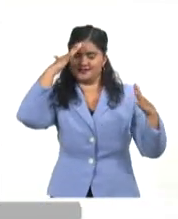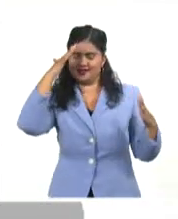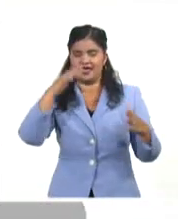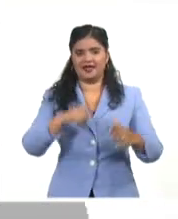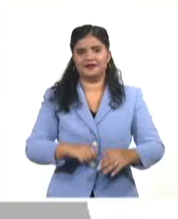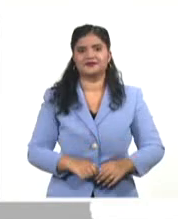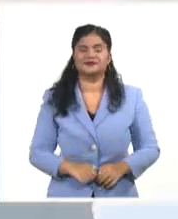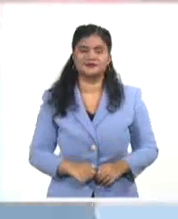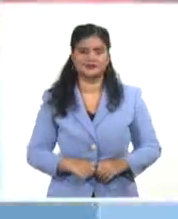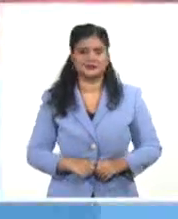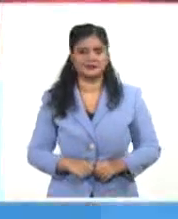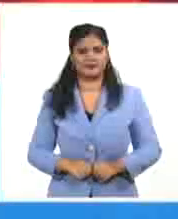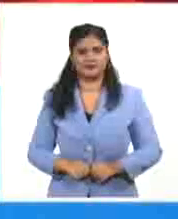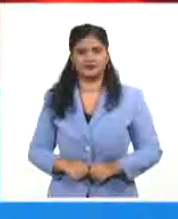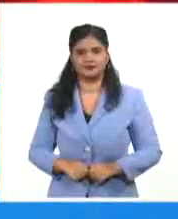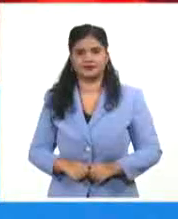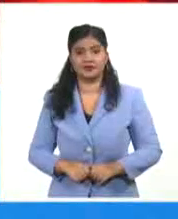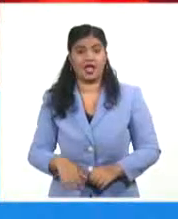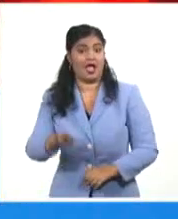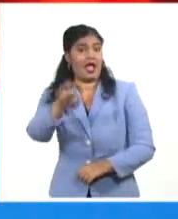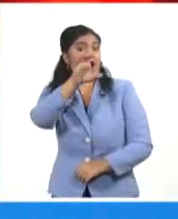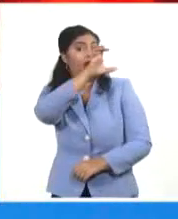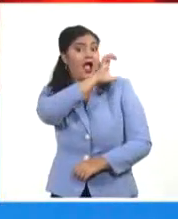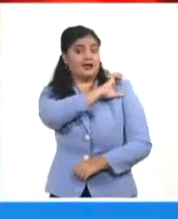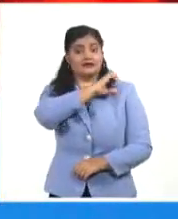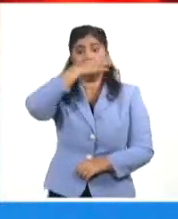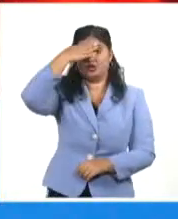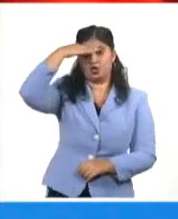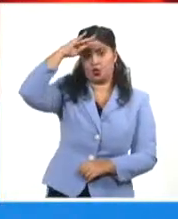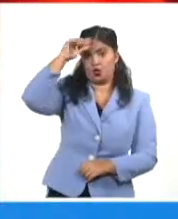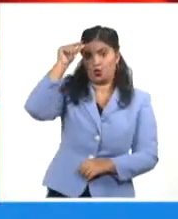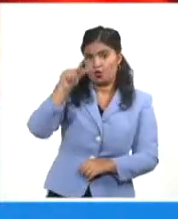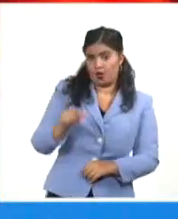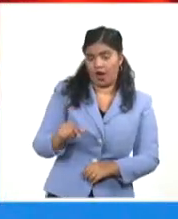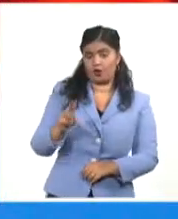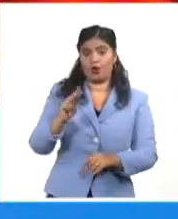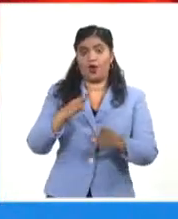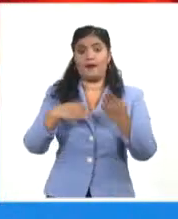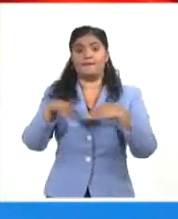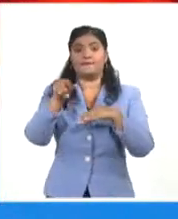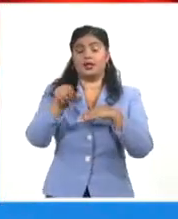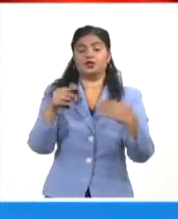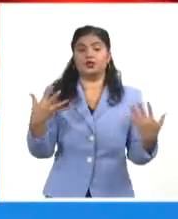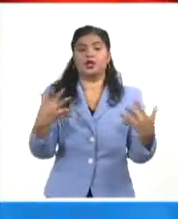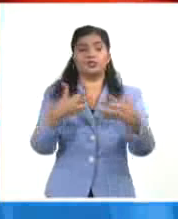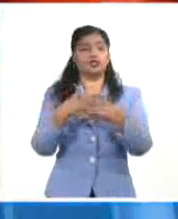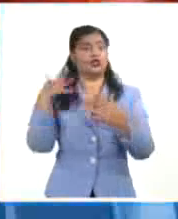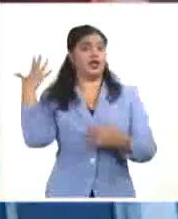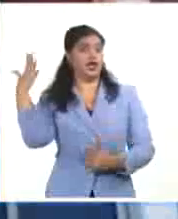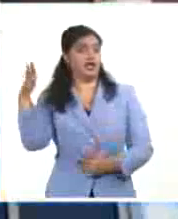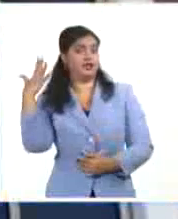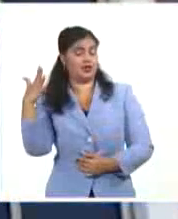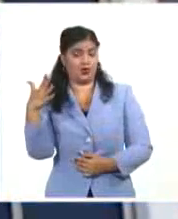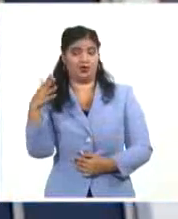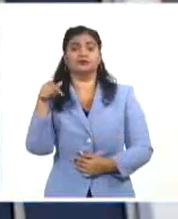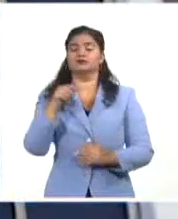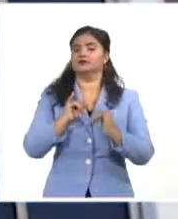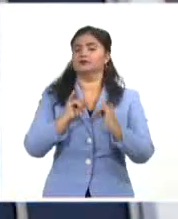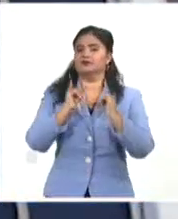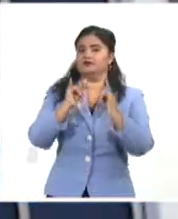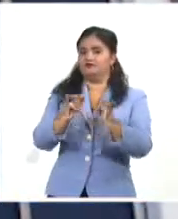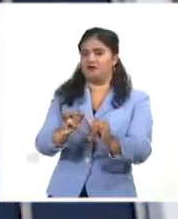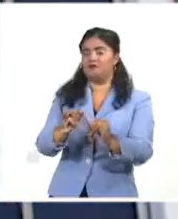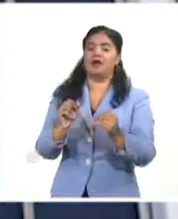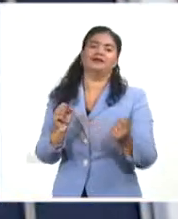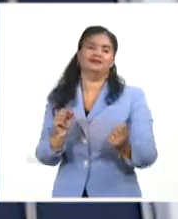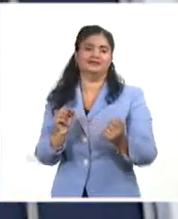Político y Canciller cubano, Bruno Rodríguez Parrilla, subrayó que la firma del Acta de Independencia marcó un hito histórico en la conquista de la